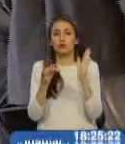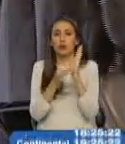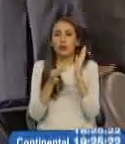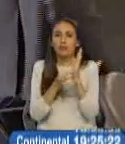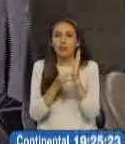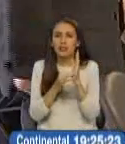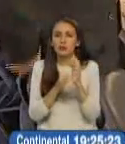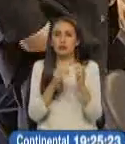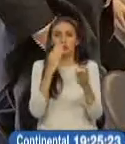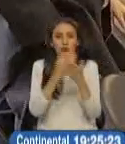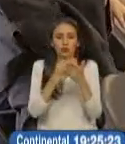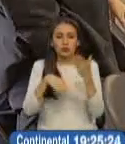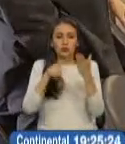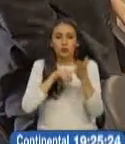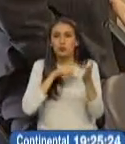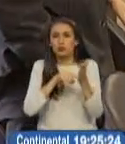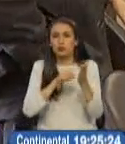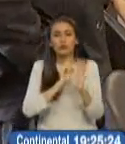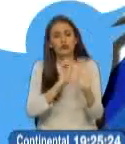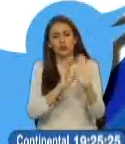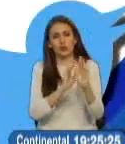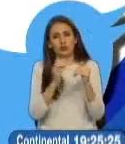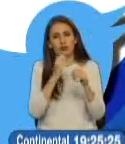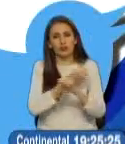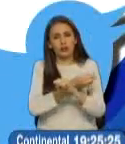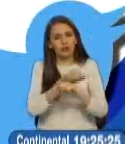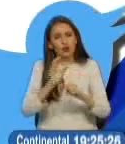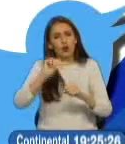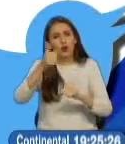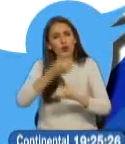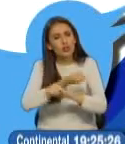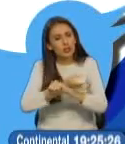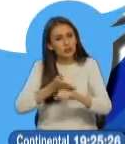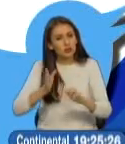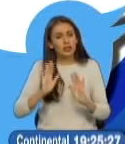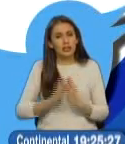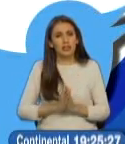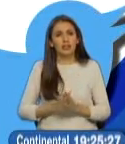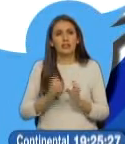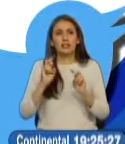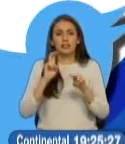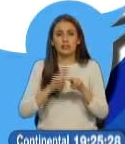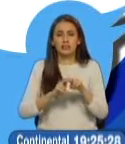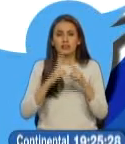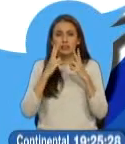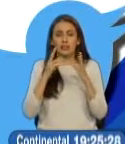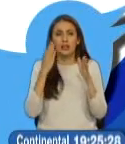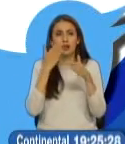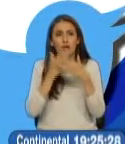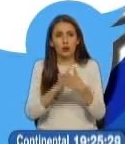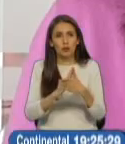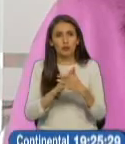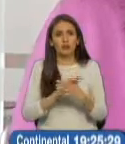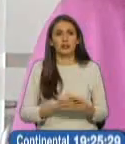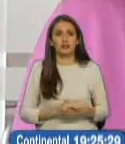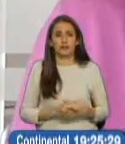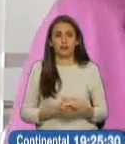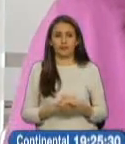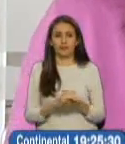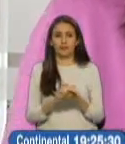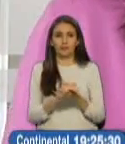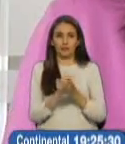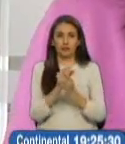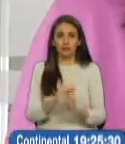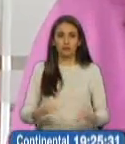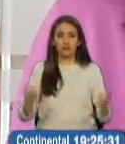legisladora que el periodo anterior fue parte del Consejo de Administración Legislativa, sí es de la opinión de sentar precedentes para frenar las agresiones en las redes. Más allá